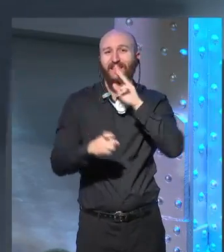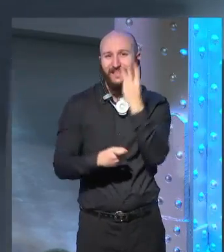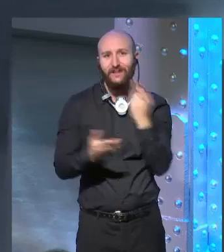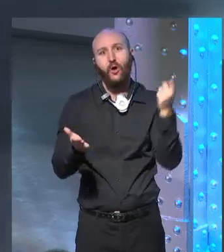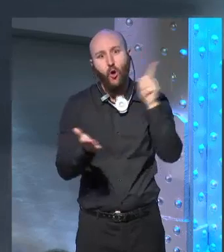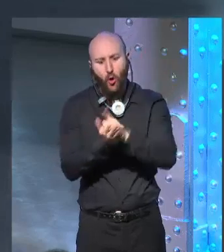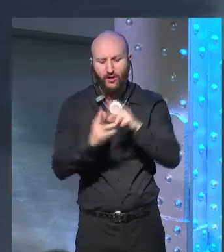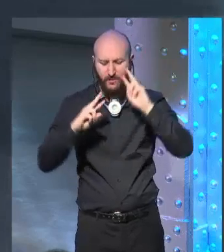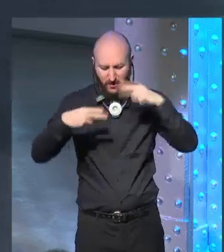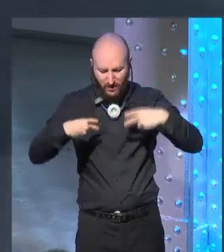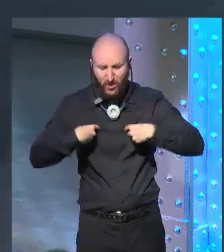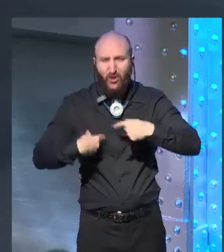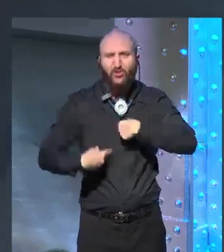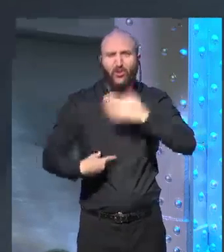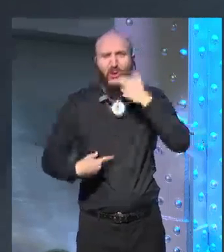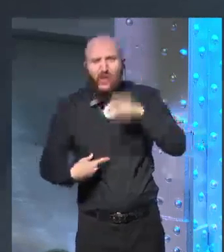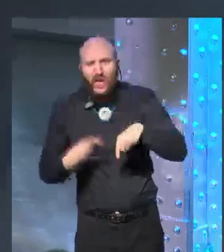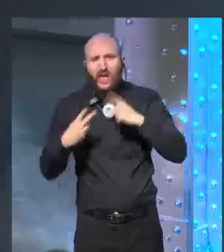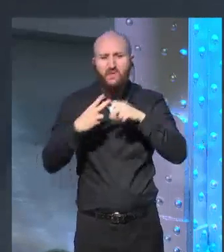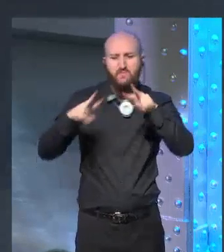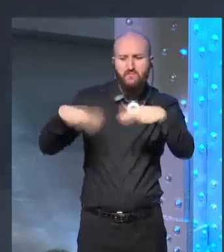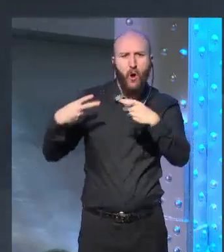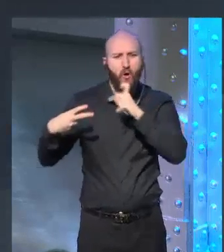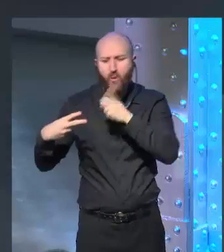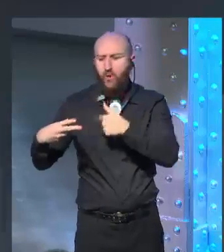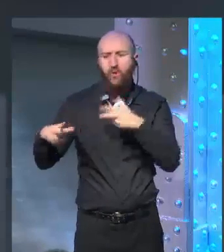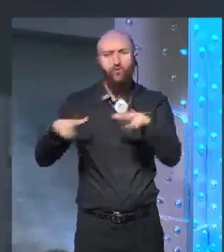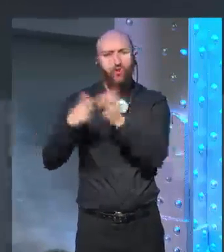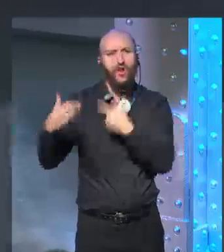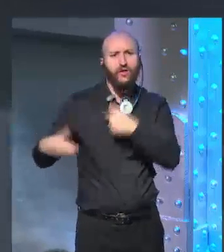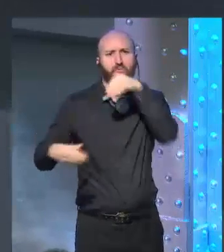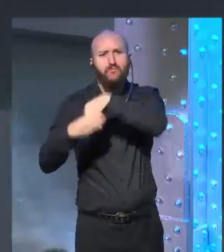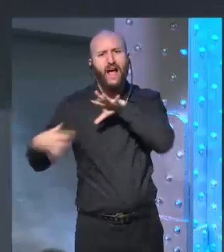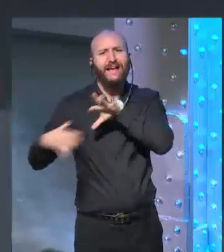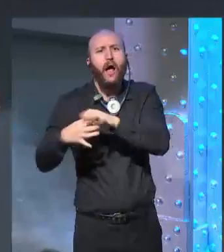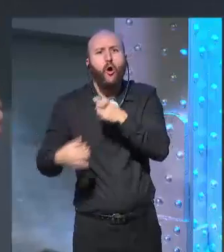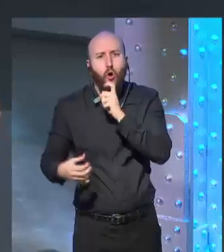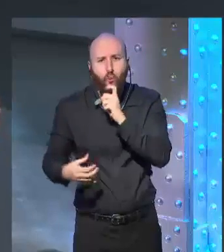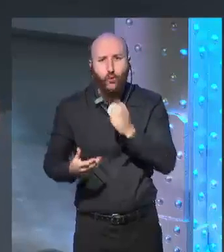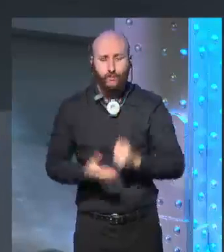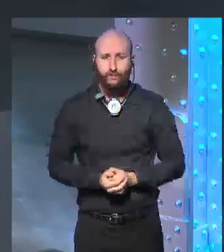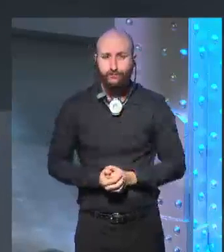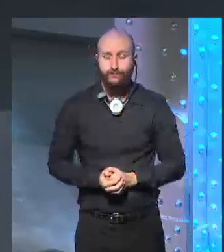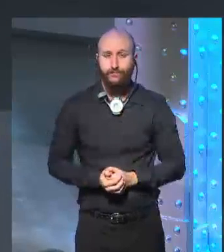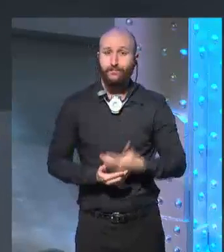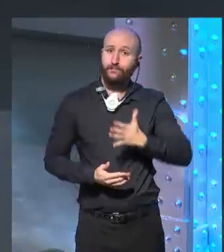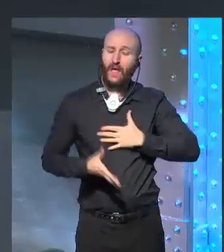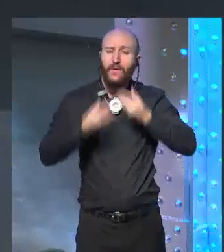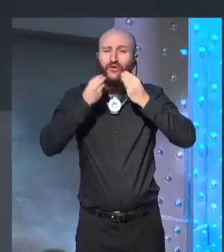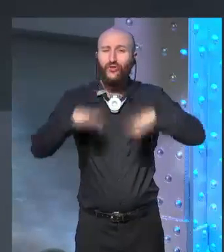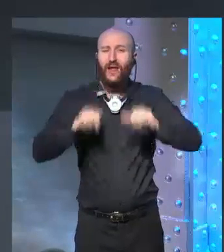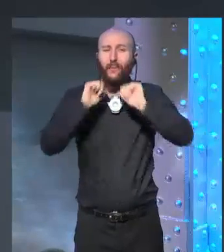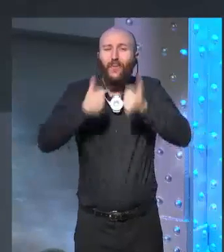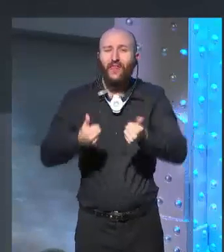soy? ¿Cómo me ven los demás? ¿Y cómo encajo? Y mi historia empieza cuando yo era